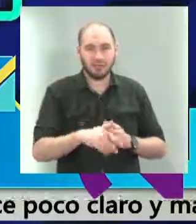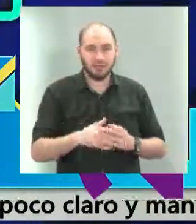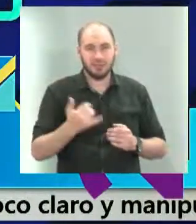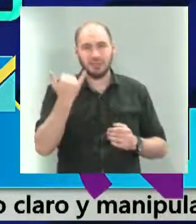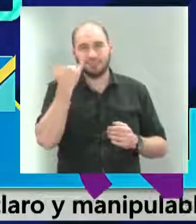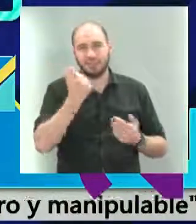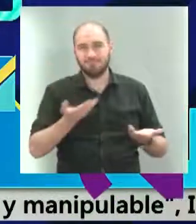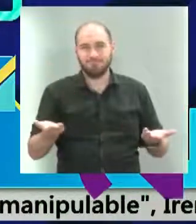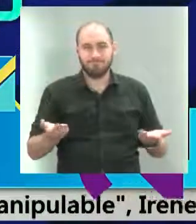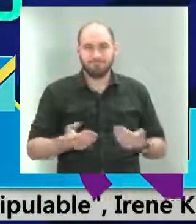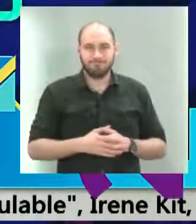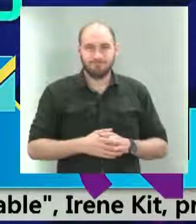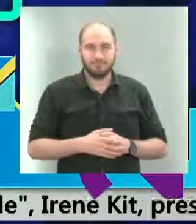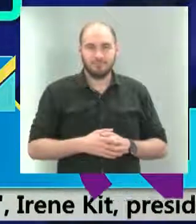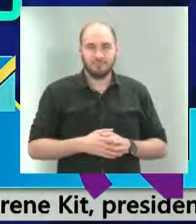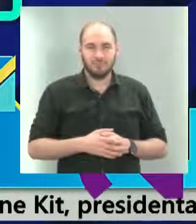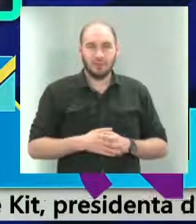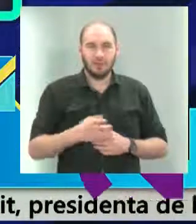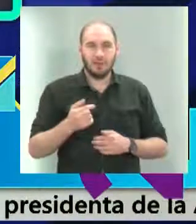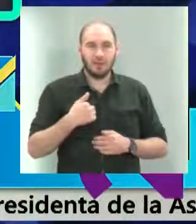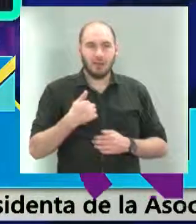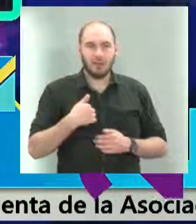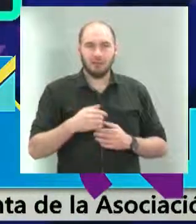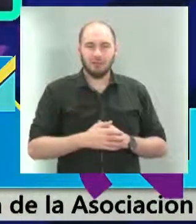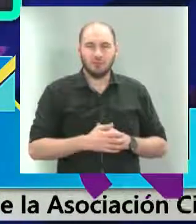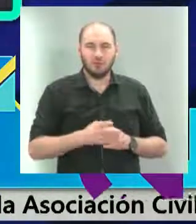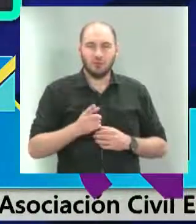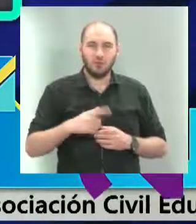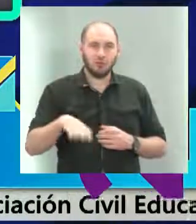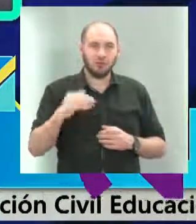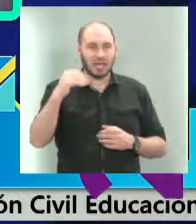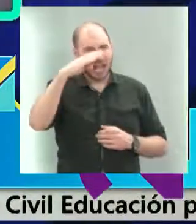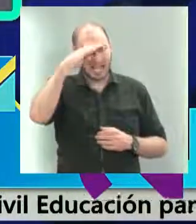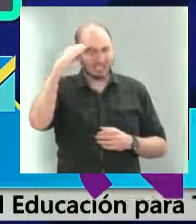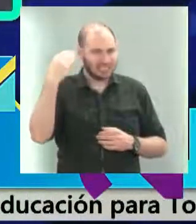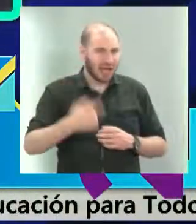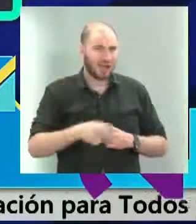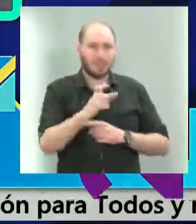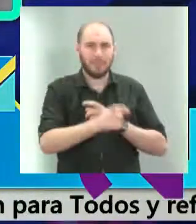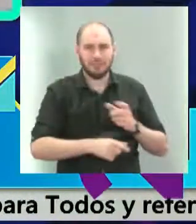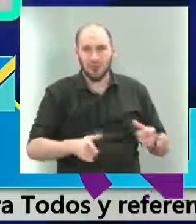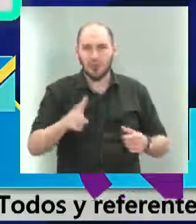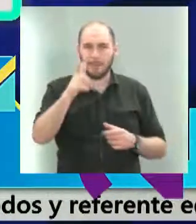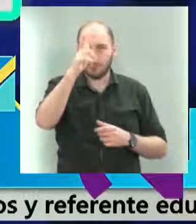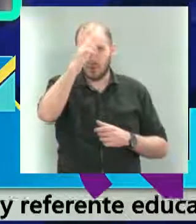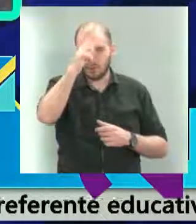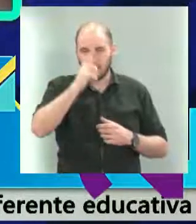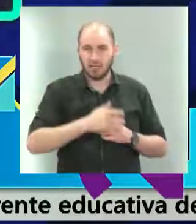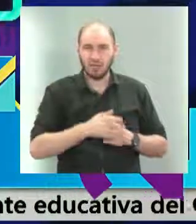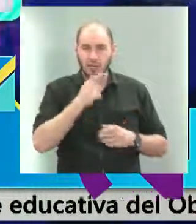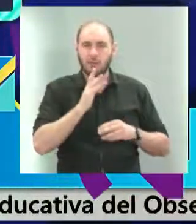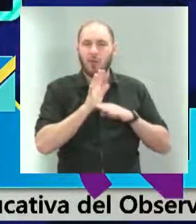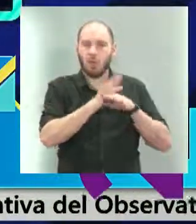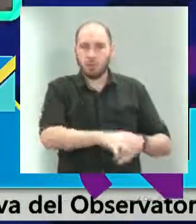tarde. Ya para mí... No es tarde, quiero decirte, ya estamos todos hasta acá. El dirigente, la policía que si